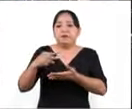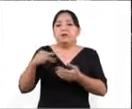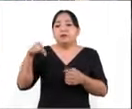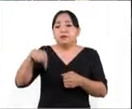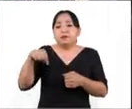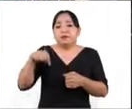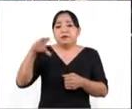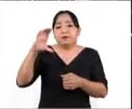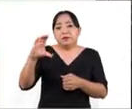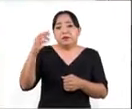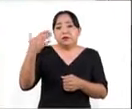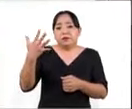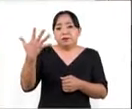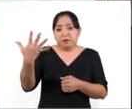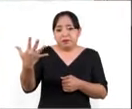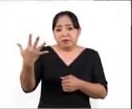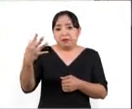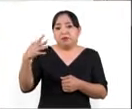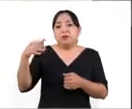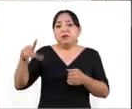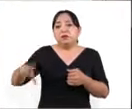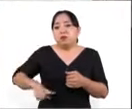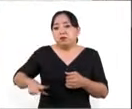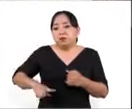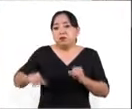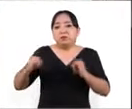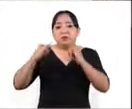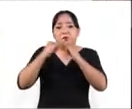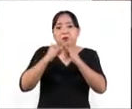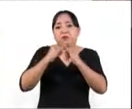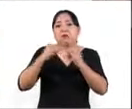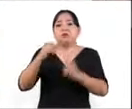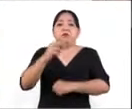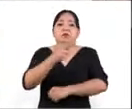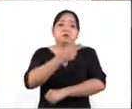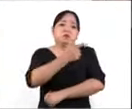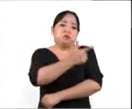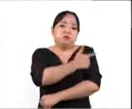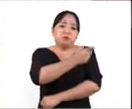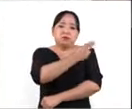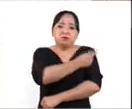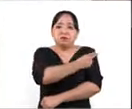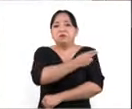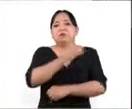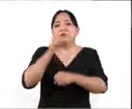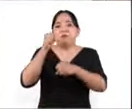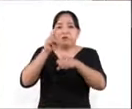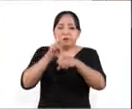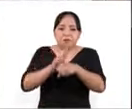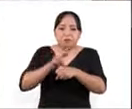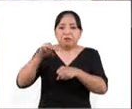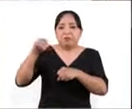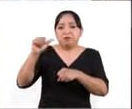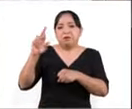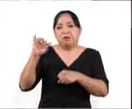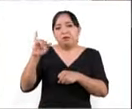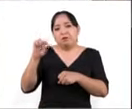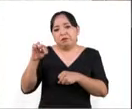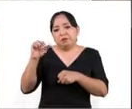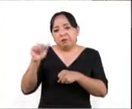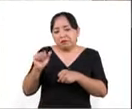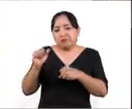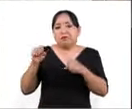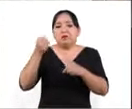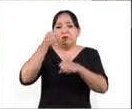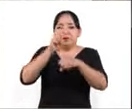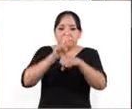las instituciones del gobierno de México, la Guardia Nacional, la Secretaría de la Defensa, la Secretaría de Marina, la Secretaría de Seguridad